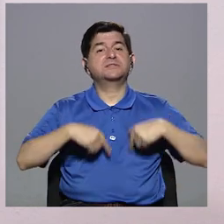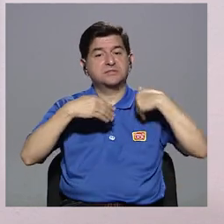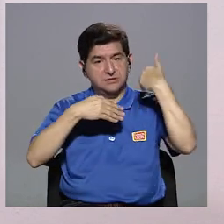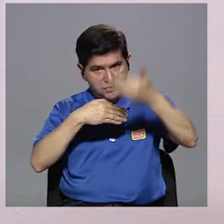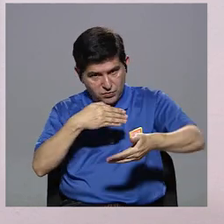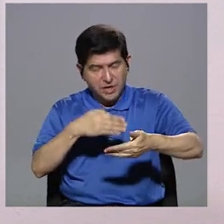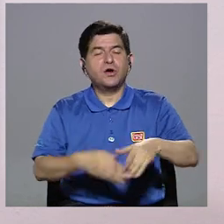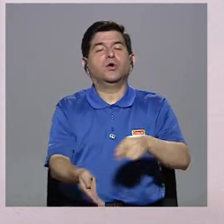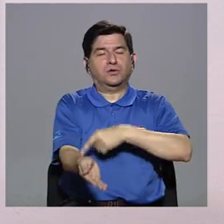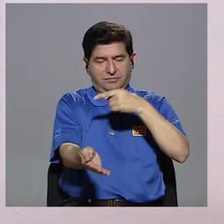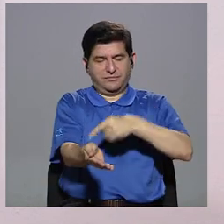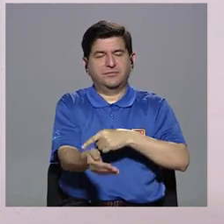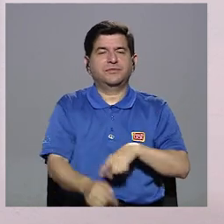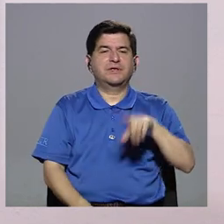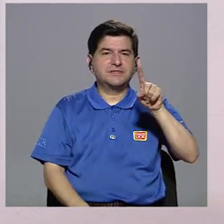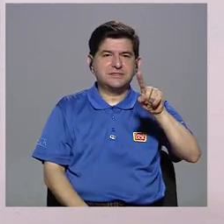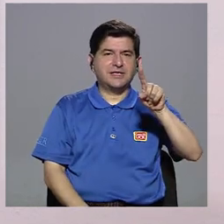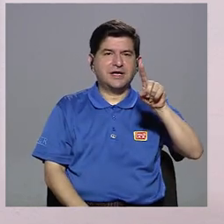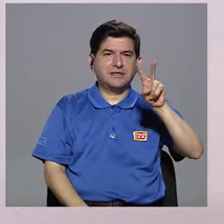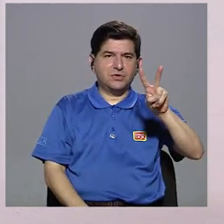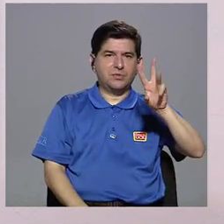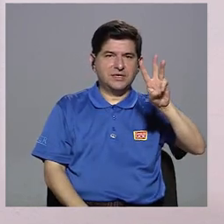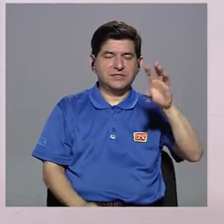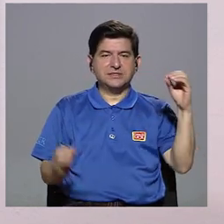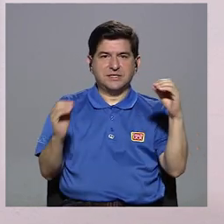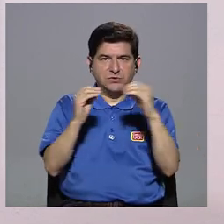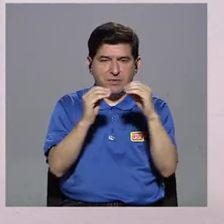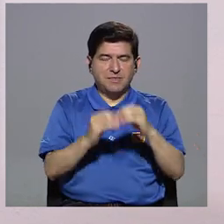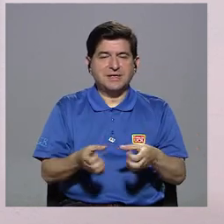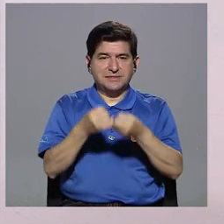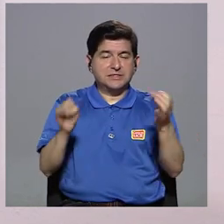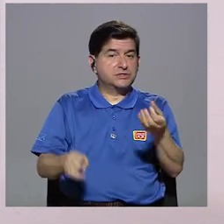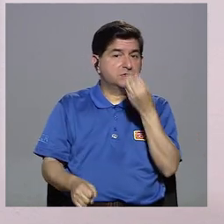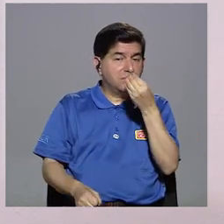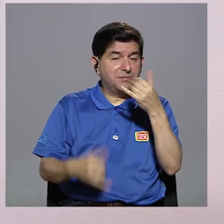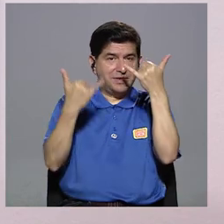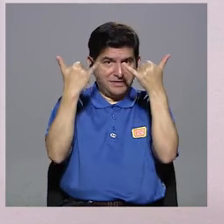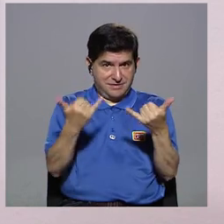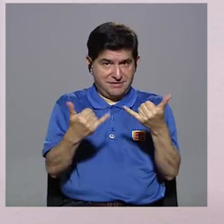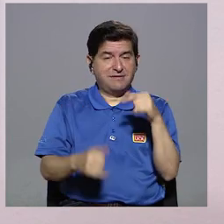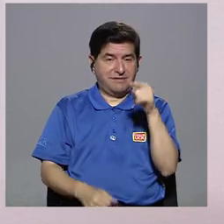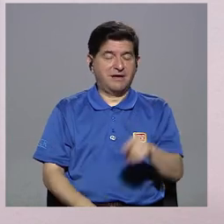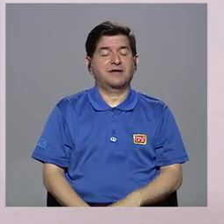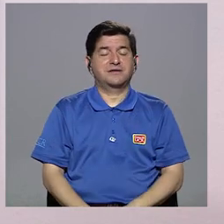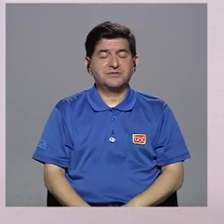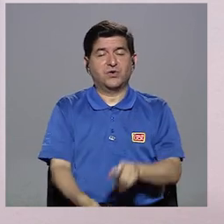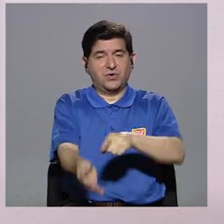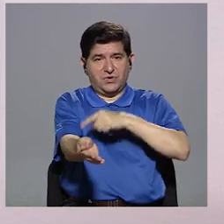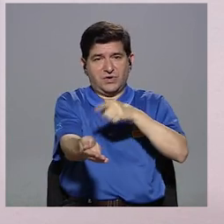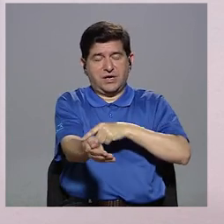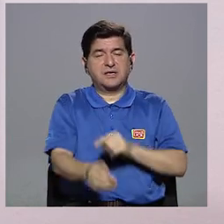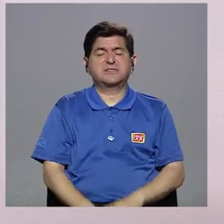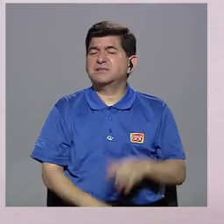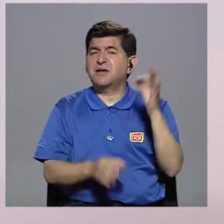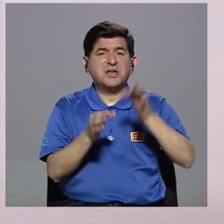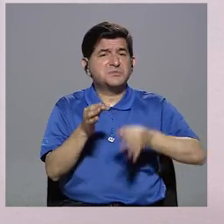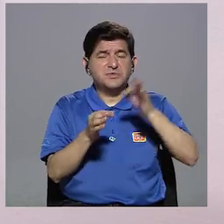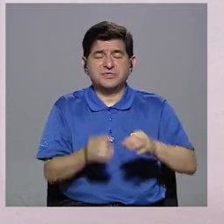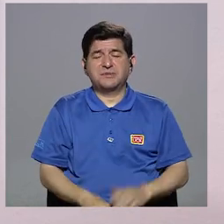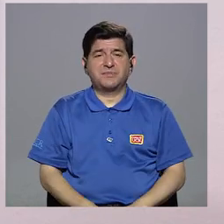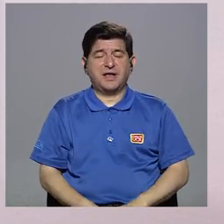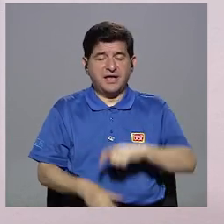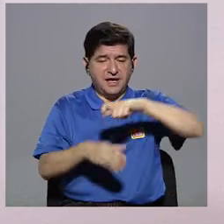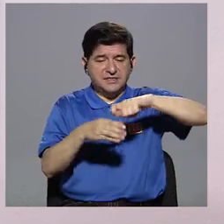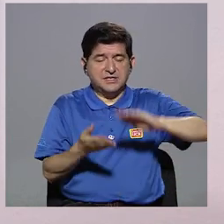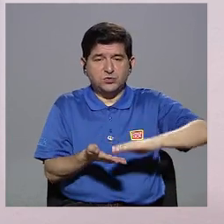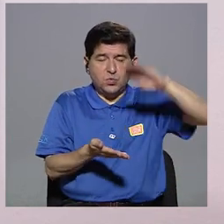para la diabetes y 126 o más en ayunas ya esa diabetes o sea que la diabetes es algo muy sencillo